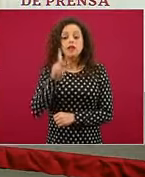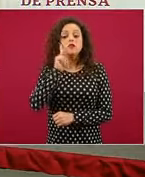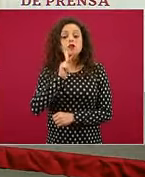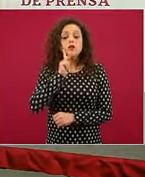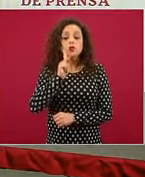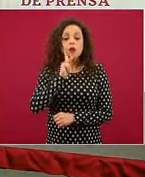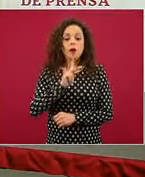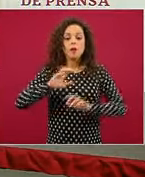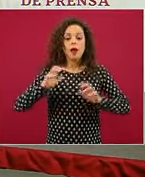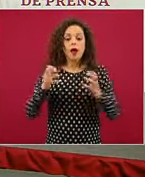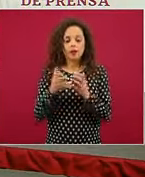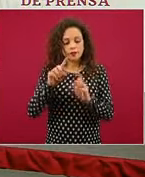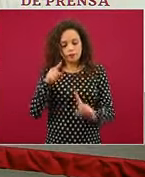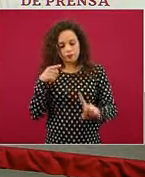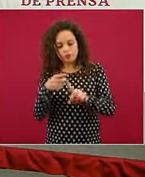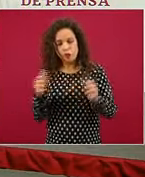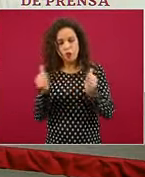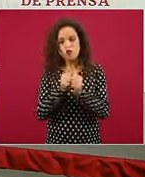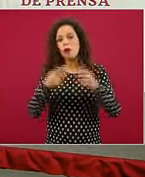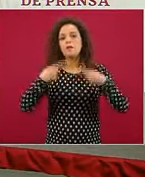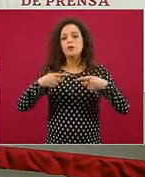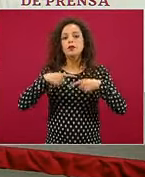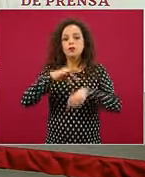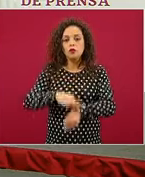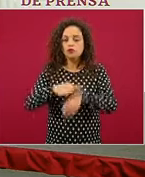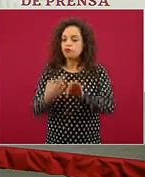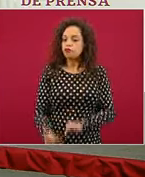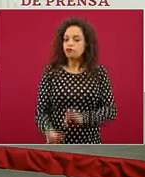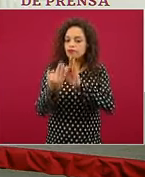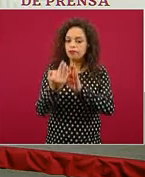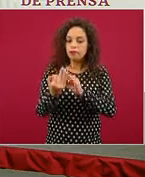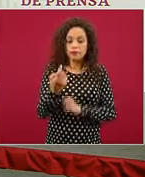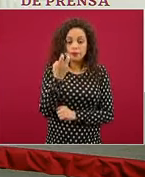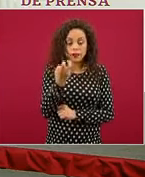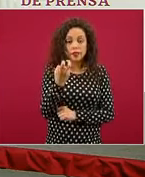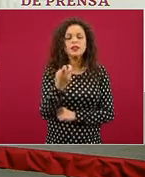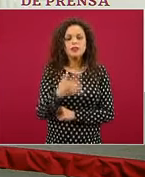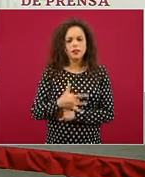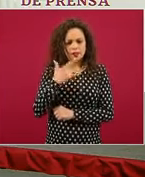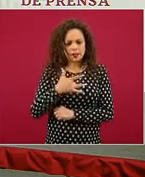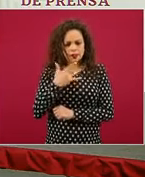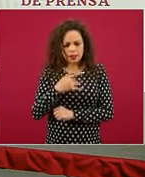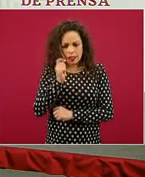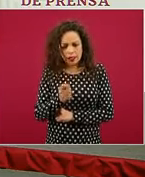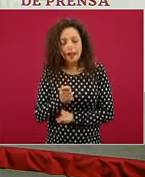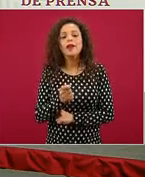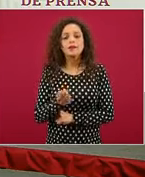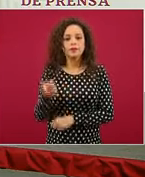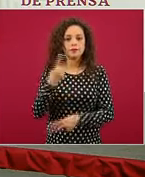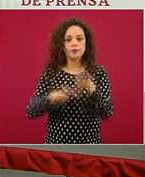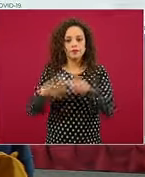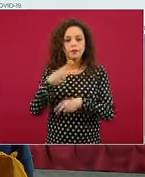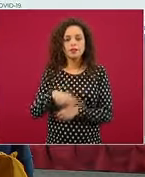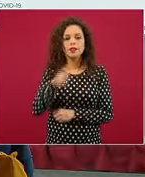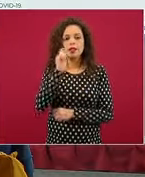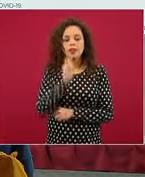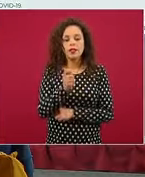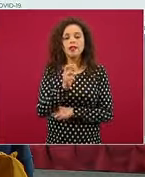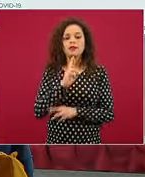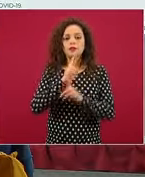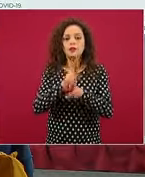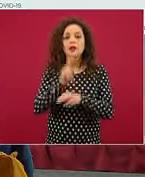realiza directamente con la persona y a través de las reacciones que se producen, uno obtiene un resultado visual